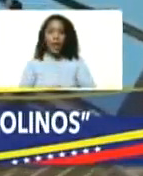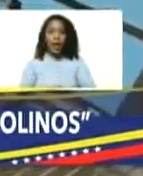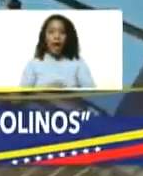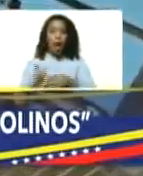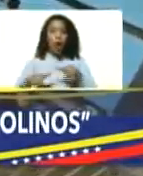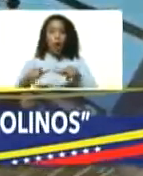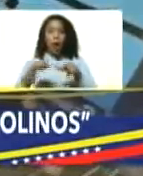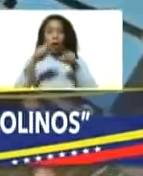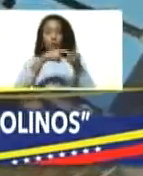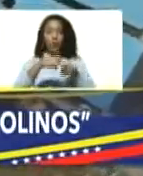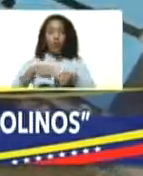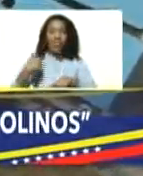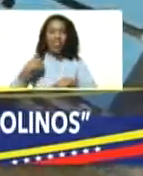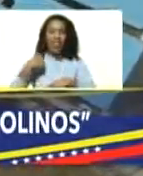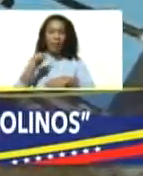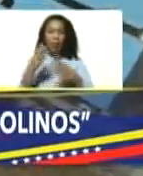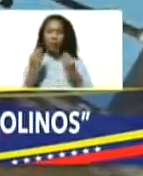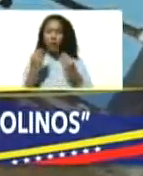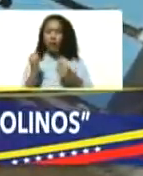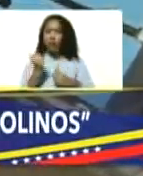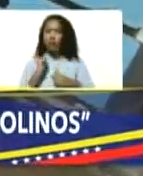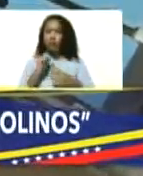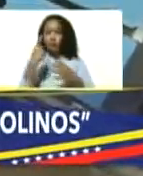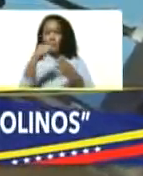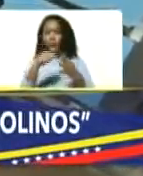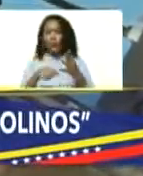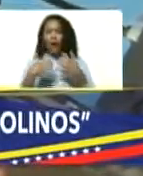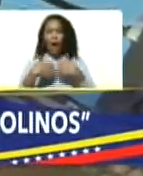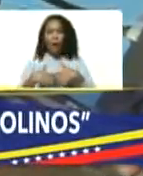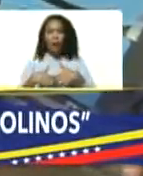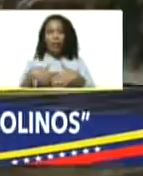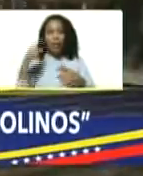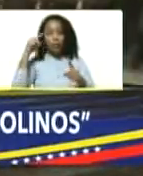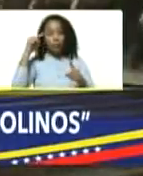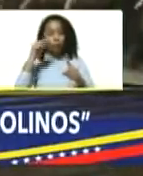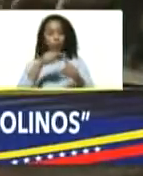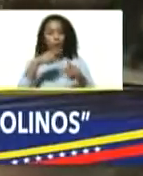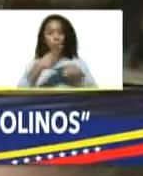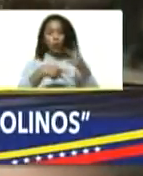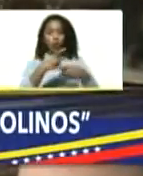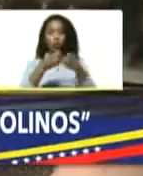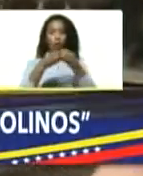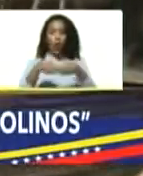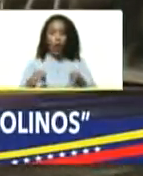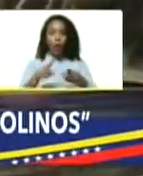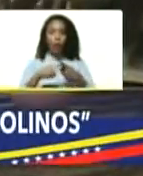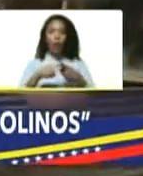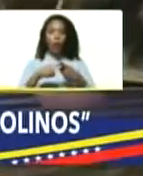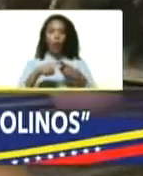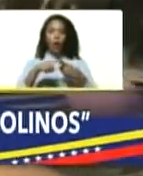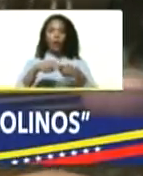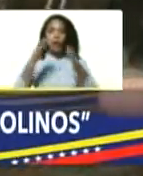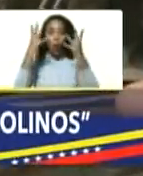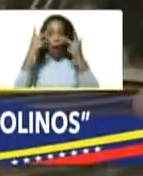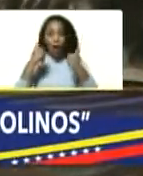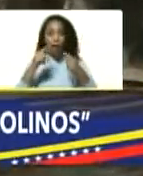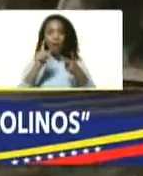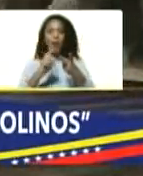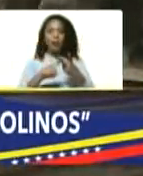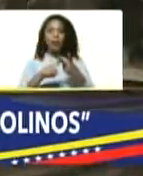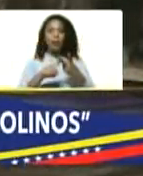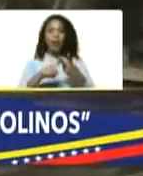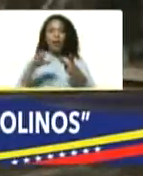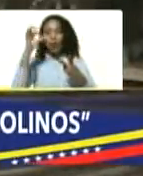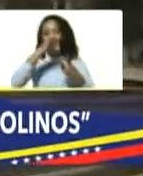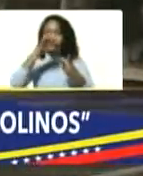tenemos cualquier cantidad de empresas que se dedican a la producción de huevos a la producción del ganado a la producción de los